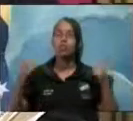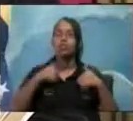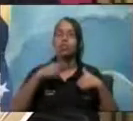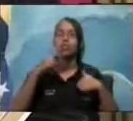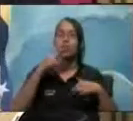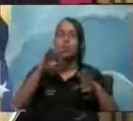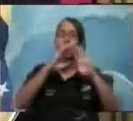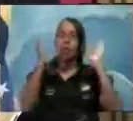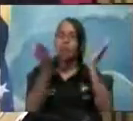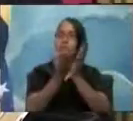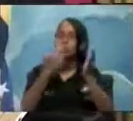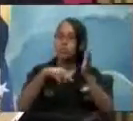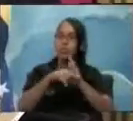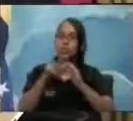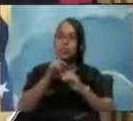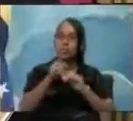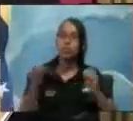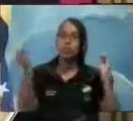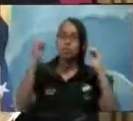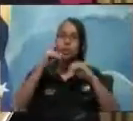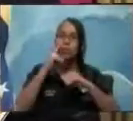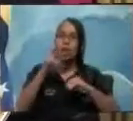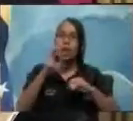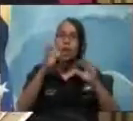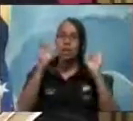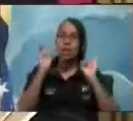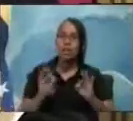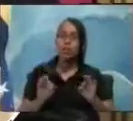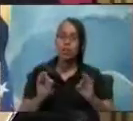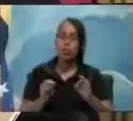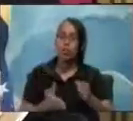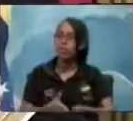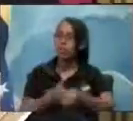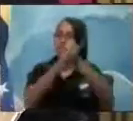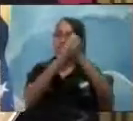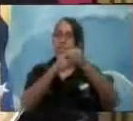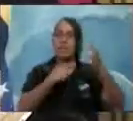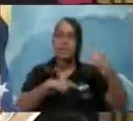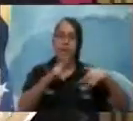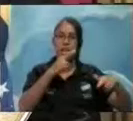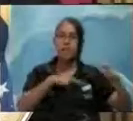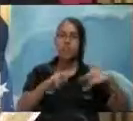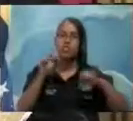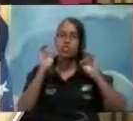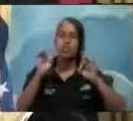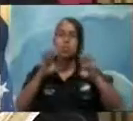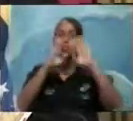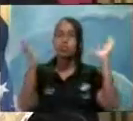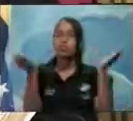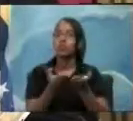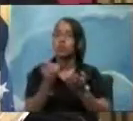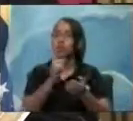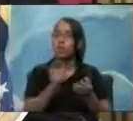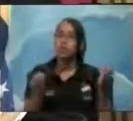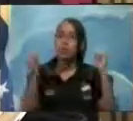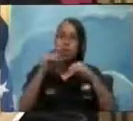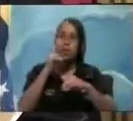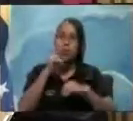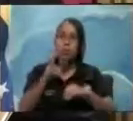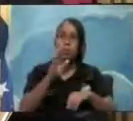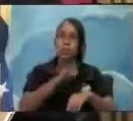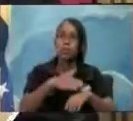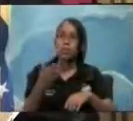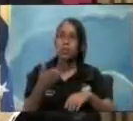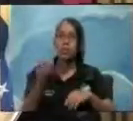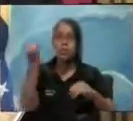entero, no le pongo la mirada a ningún líder religioso a nivel mundial. No le ponga la mirada, porque